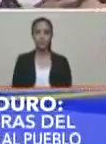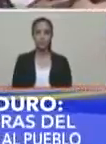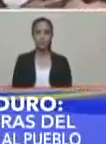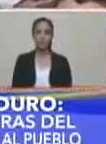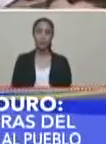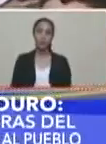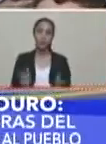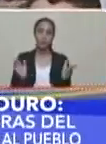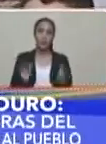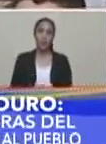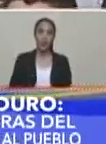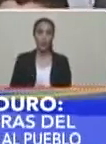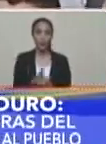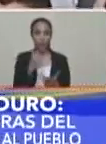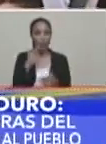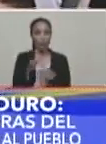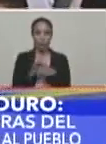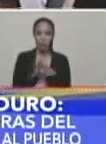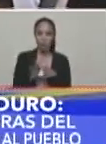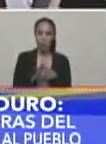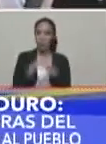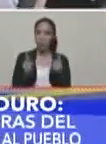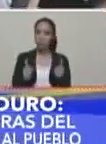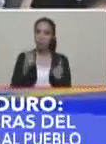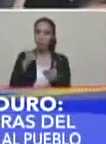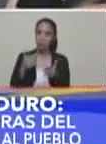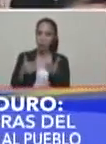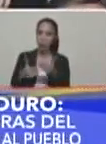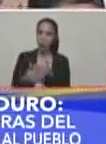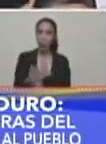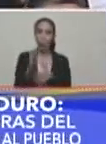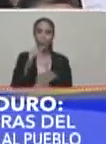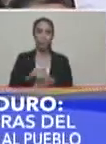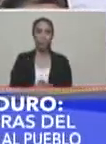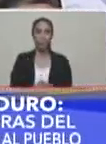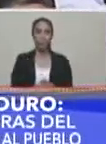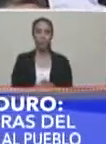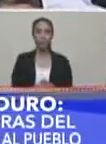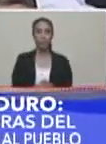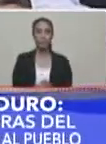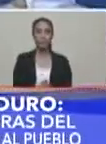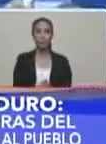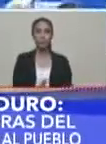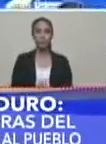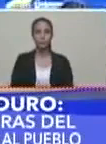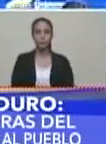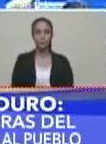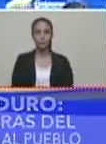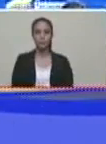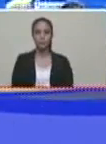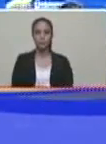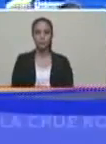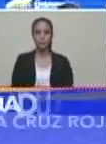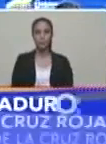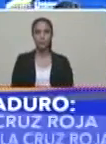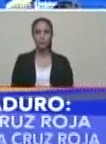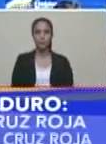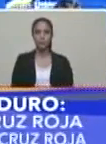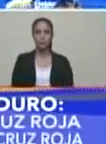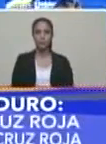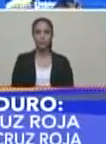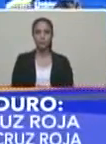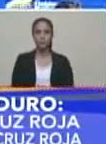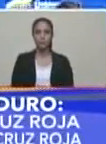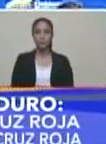Entonces, bueno, como viene funcionando muy bien, atención, oído con lo que voy a decir, ellos pretendieron